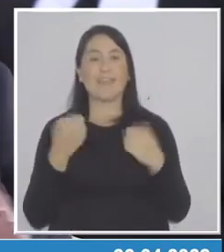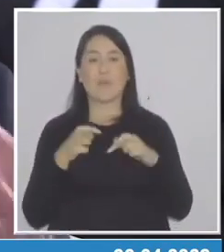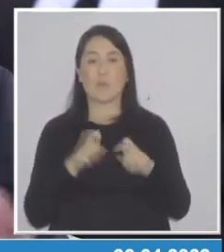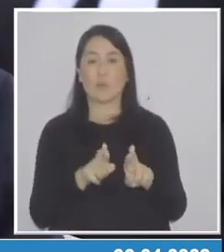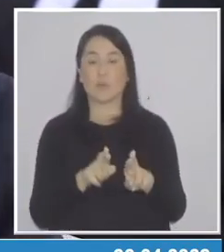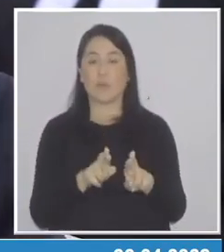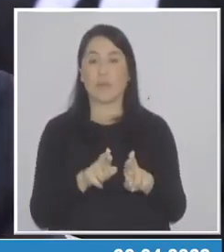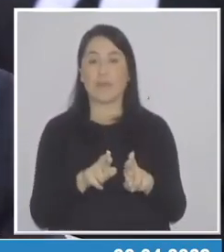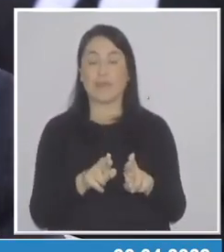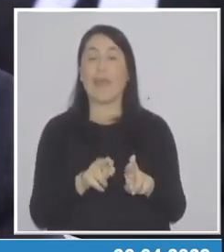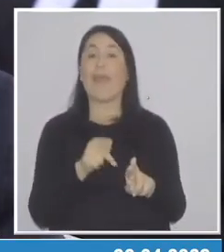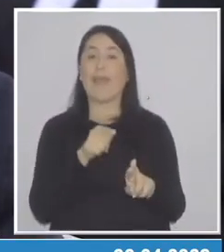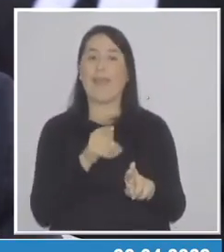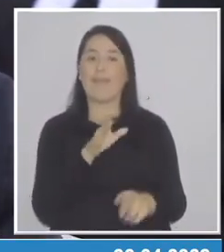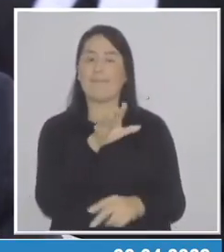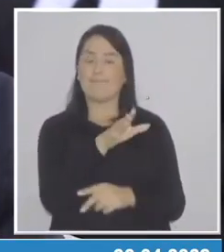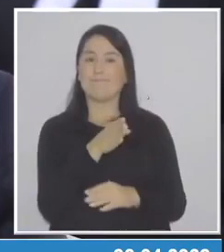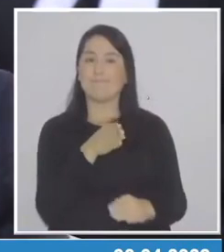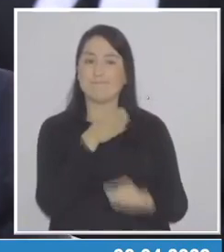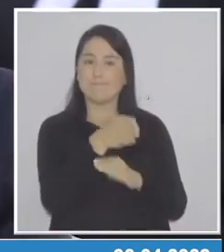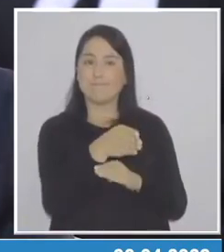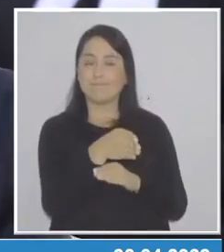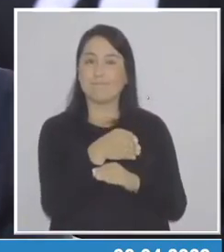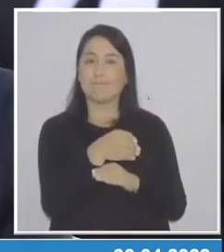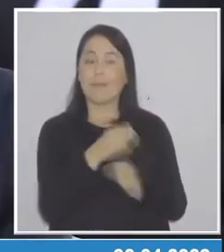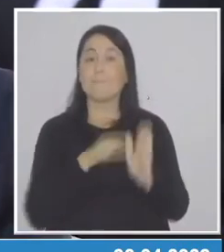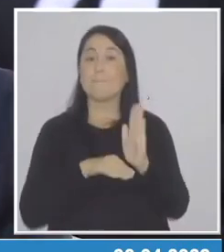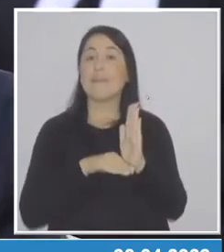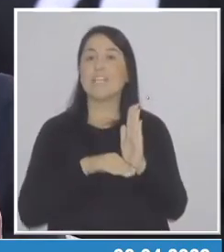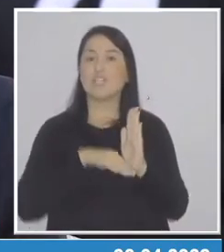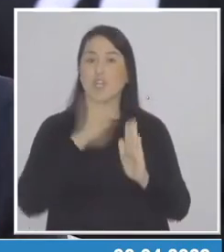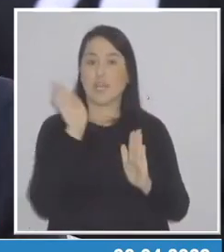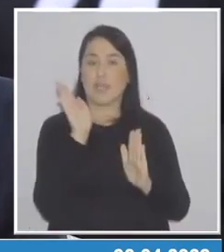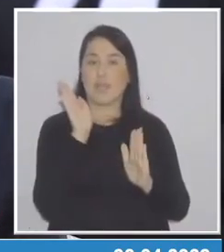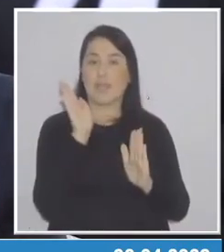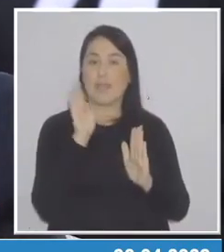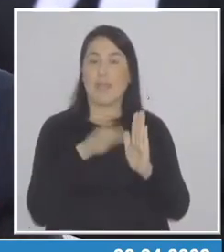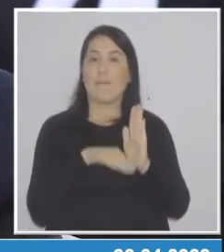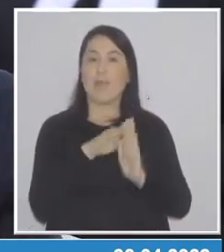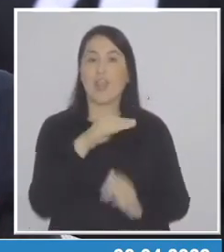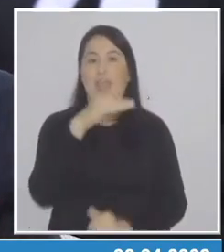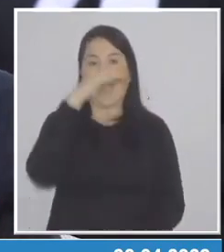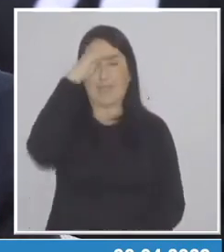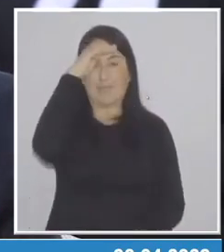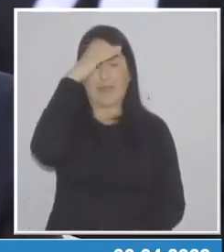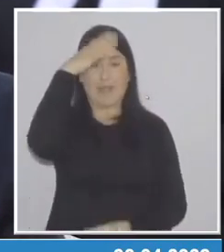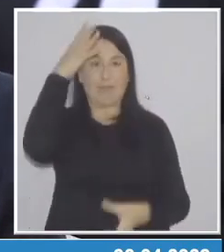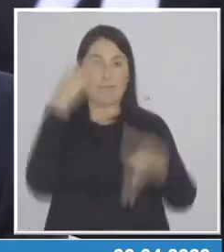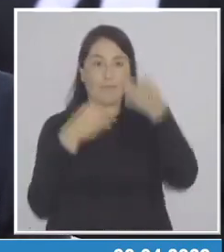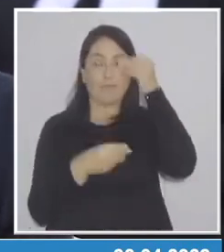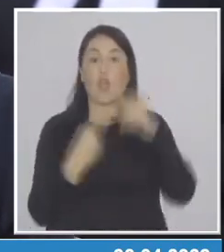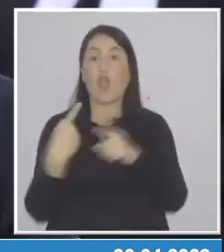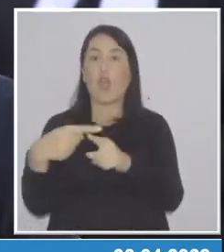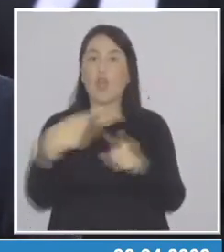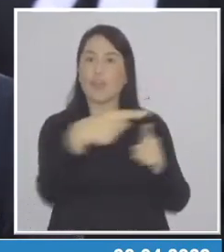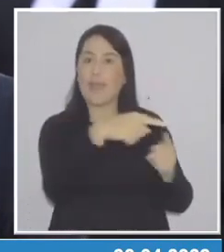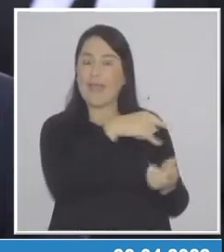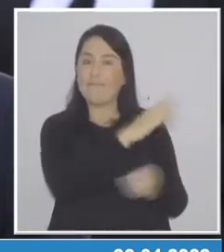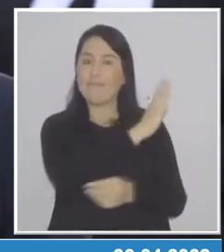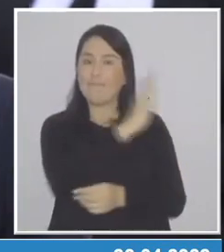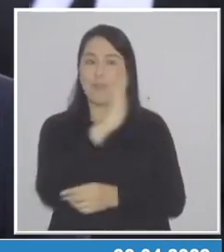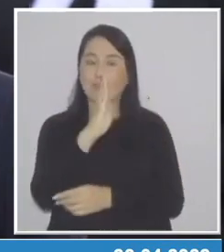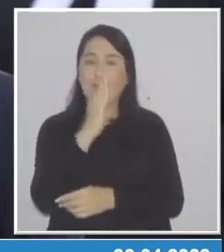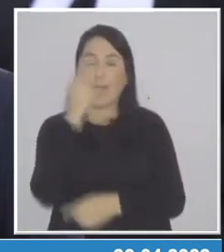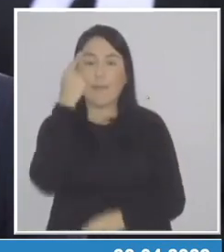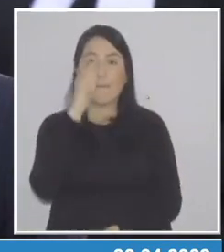hemos ido a buscar gran parte de las experiencias de estas otras bibliotecas, pero también nos salió en cierta